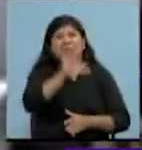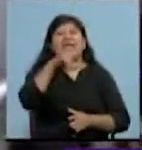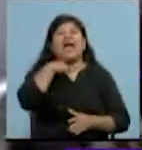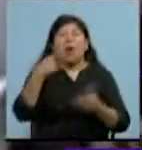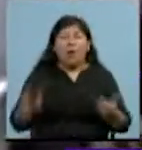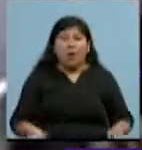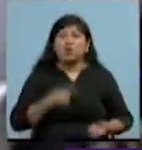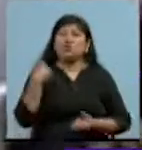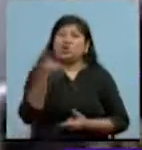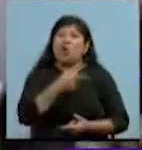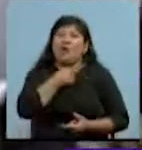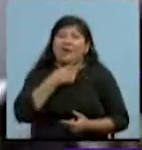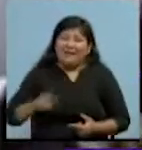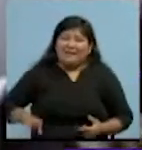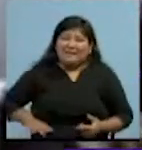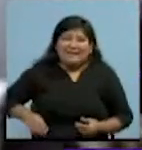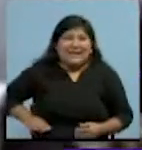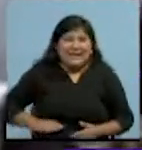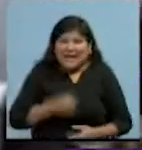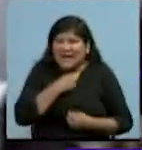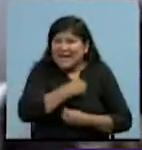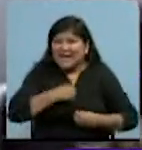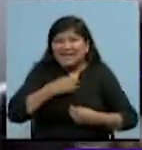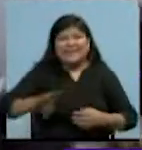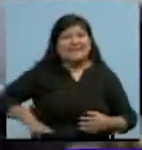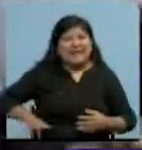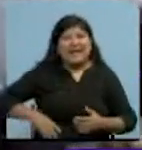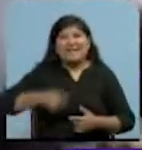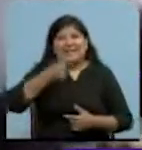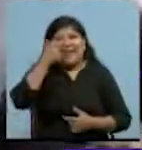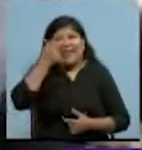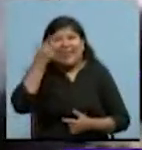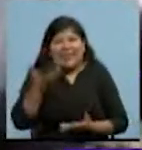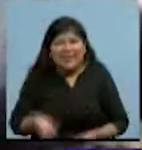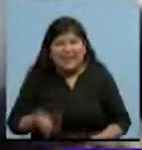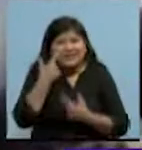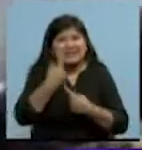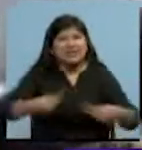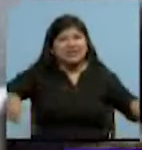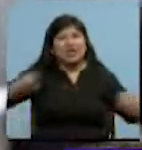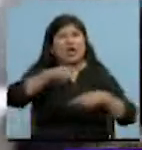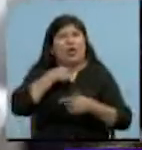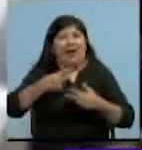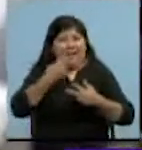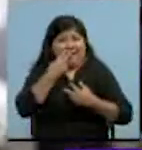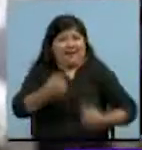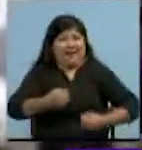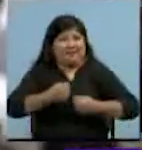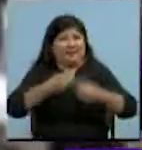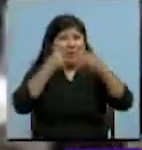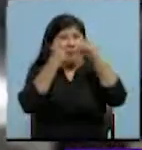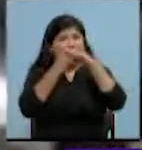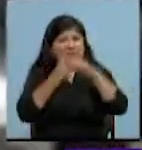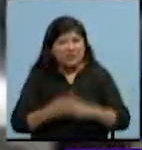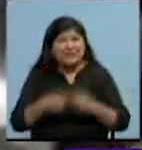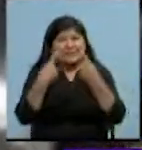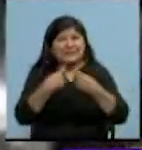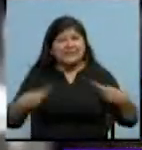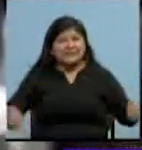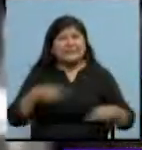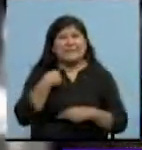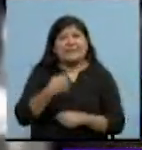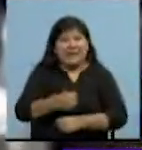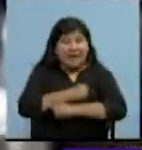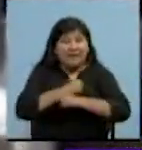que muchas expectativas buenas y mucho optimismo, unas energías increíbles. Vamos a vivir un partido increíble porque tenemos la